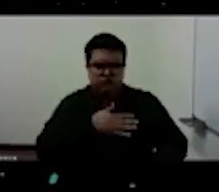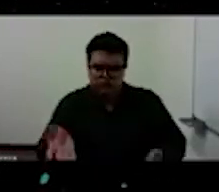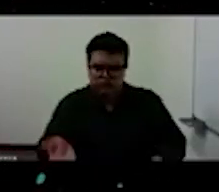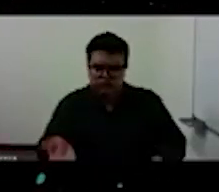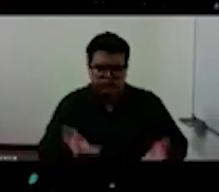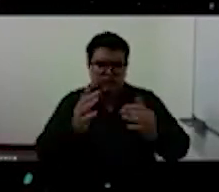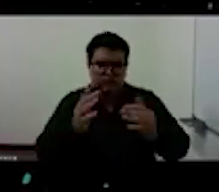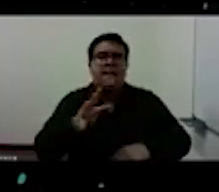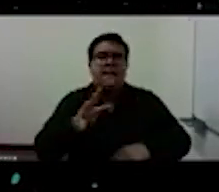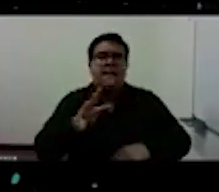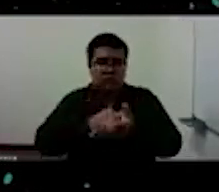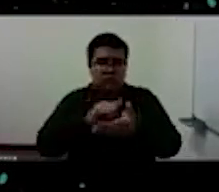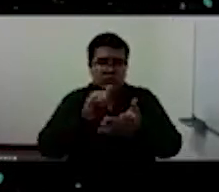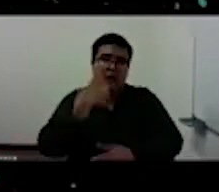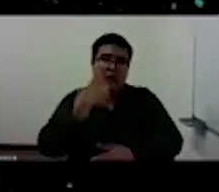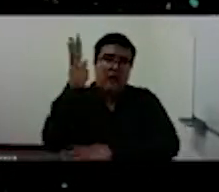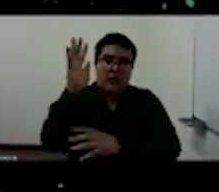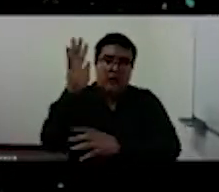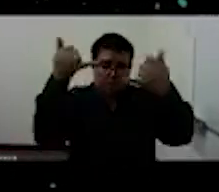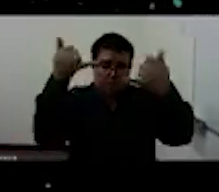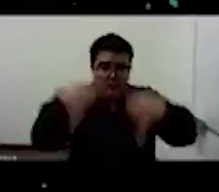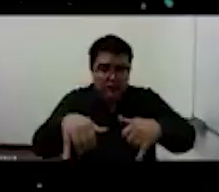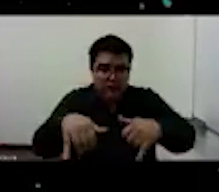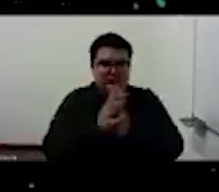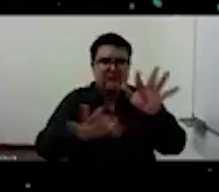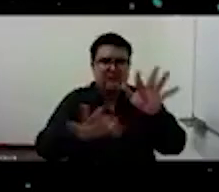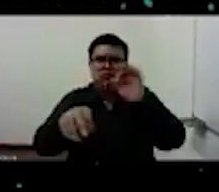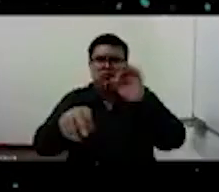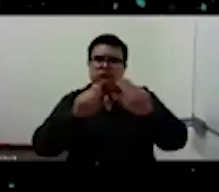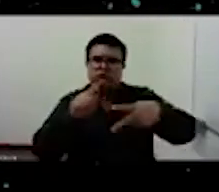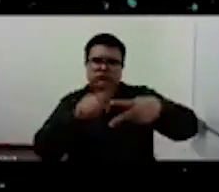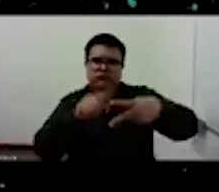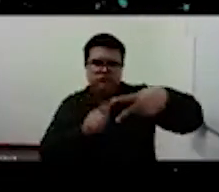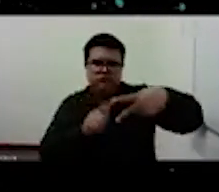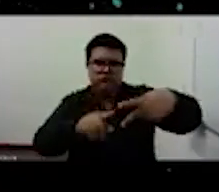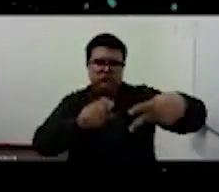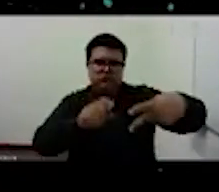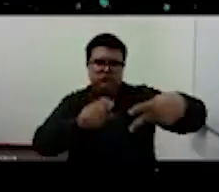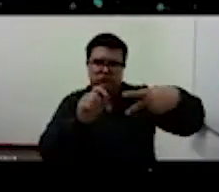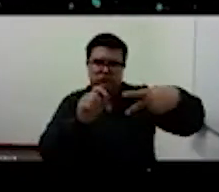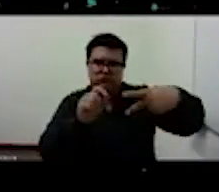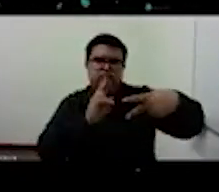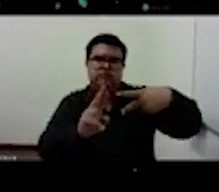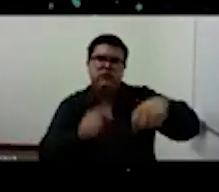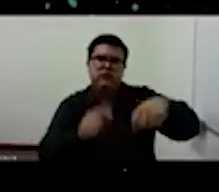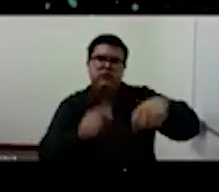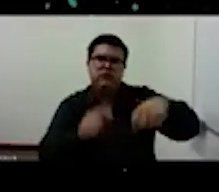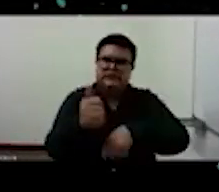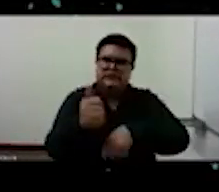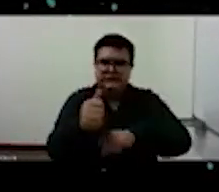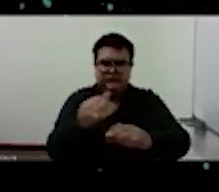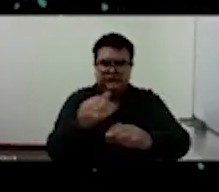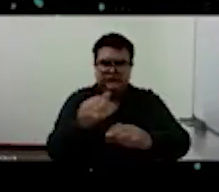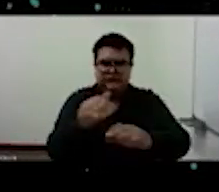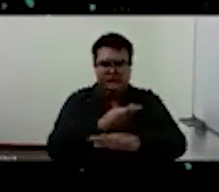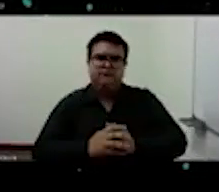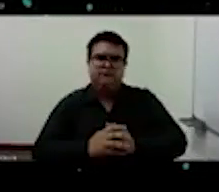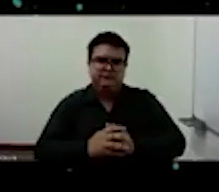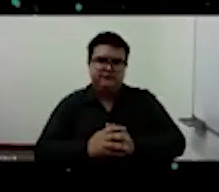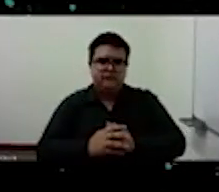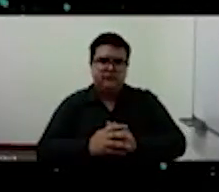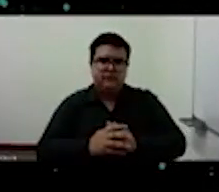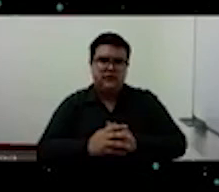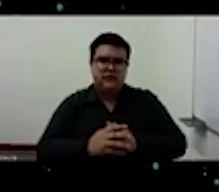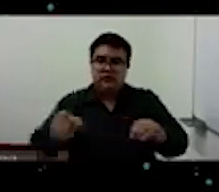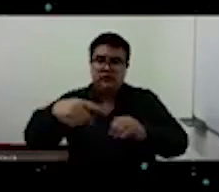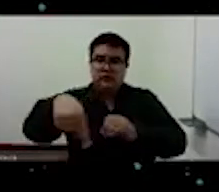final de la intervención se seleccionarán y socializarán dos de ellas en un espacio de 10 minutos. Para llevar un registro